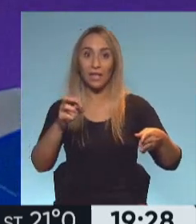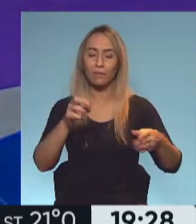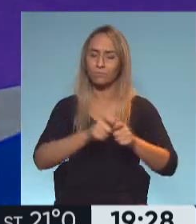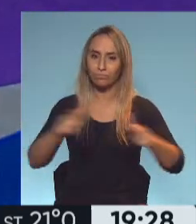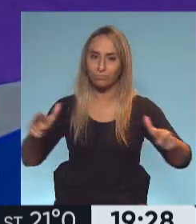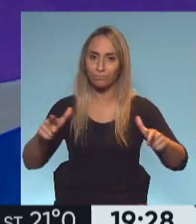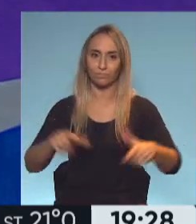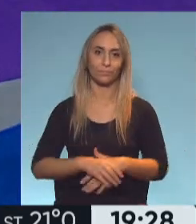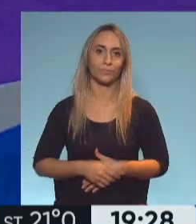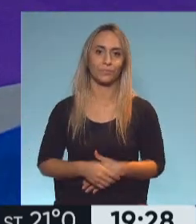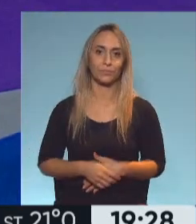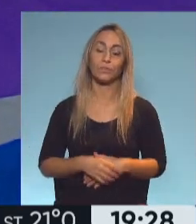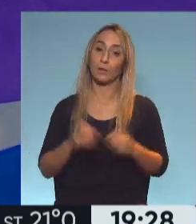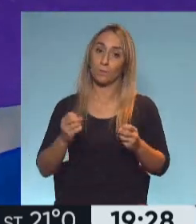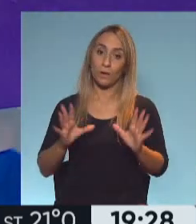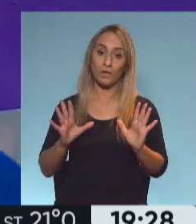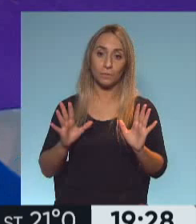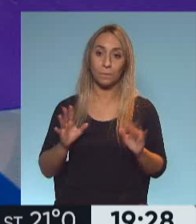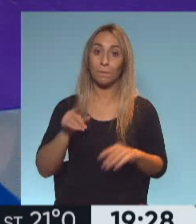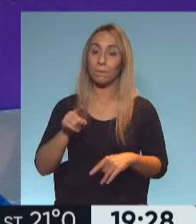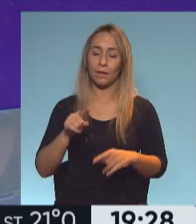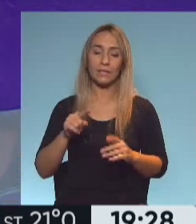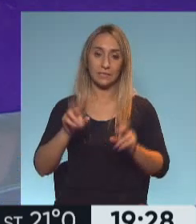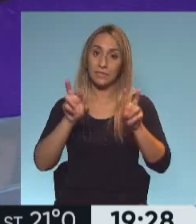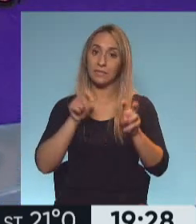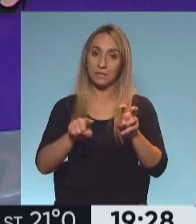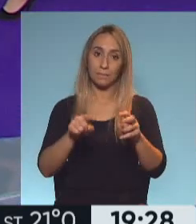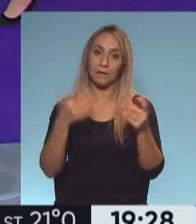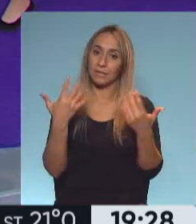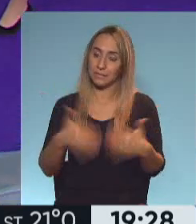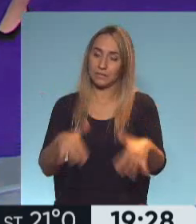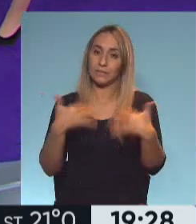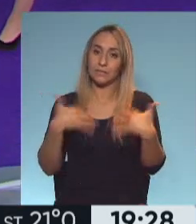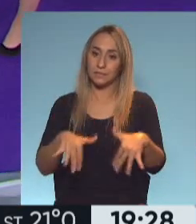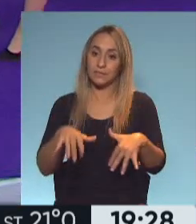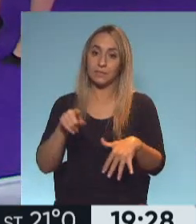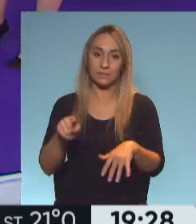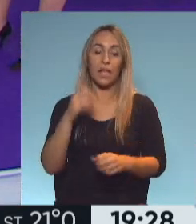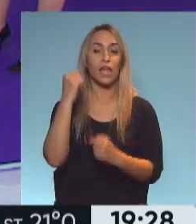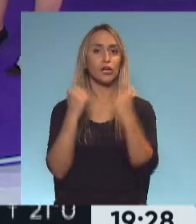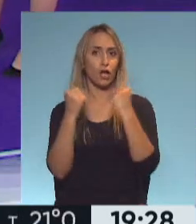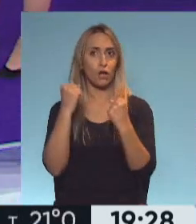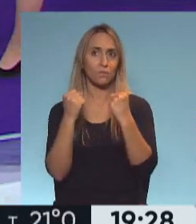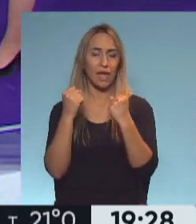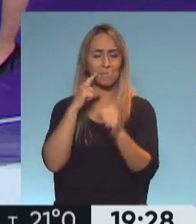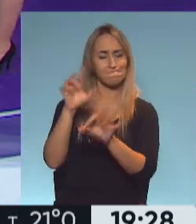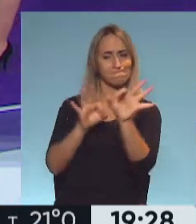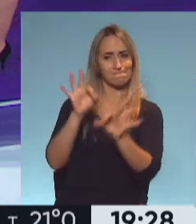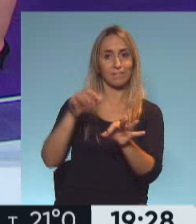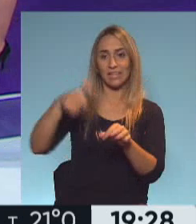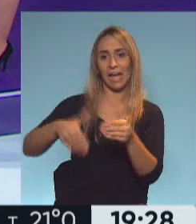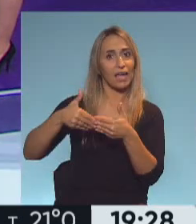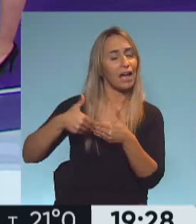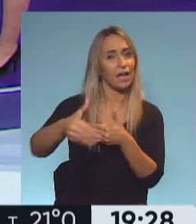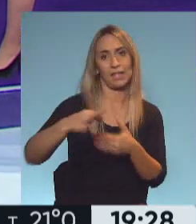pobreza estructural. Bueno, este es un punto, Ari, que habla de acá a la economía por lo menos de unos próximos años, ¿no? Estamos hablando